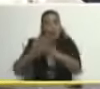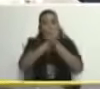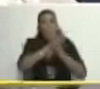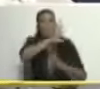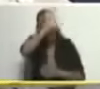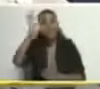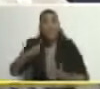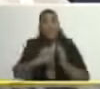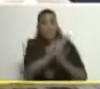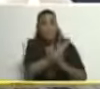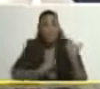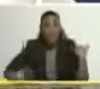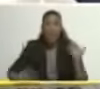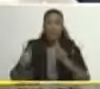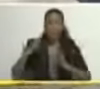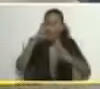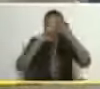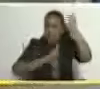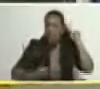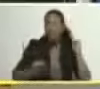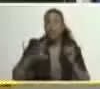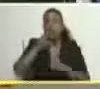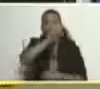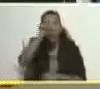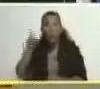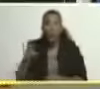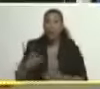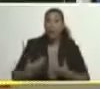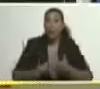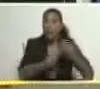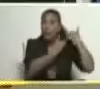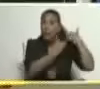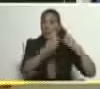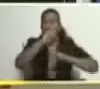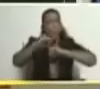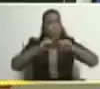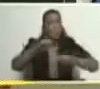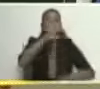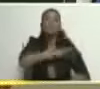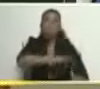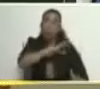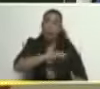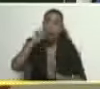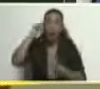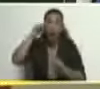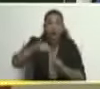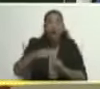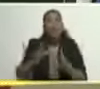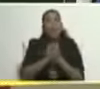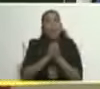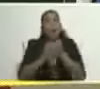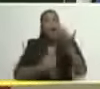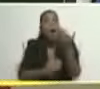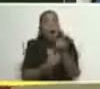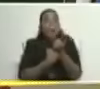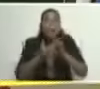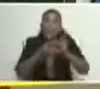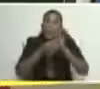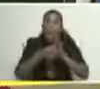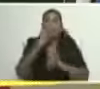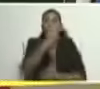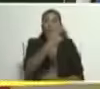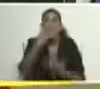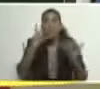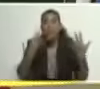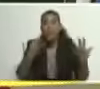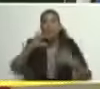de Estado, a sus países, a sus delegaciones de movimientos sociales, a que nos puedan acompañar este próximo